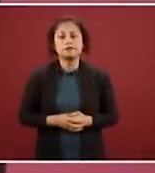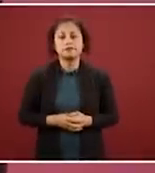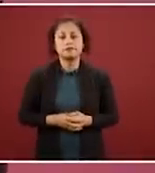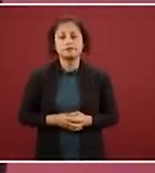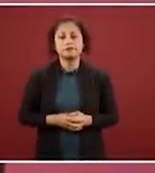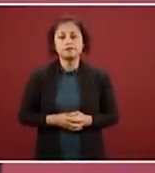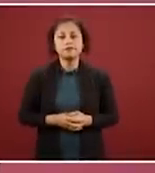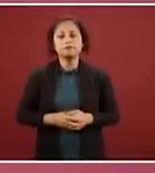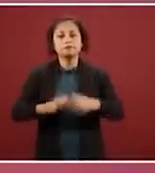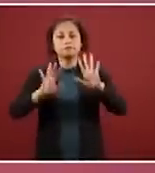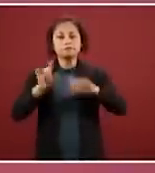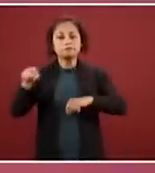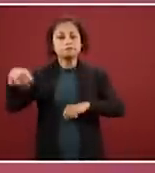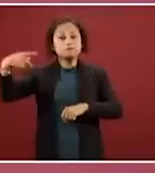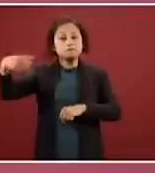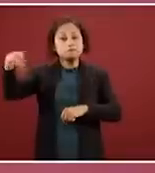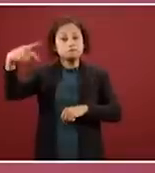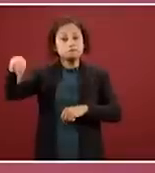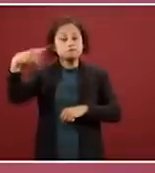ver las cosas.